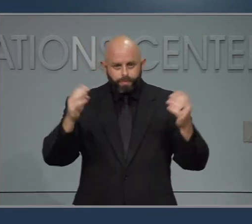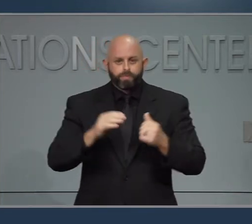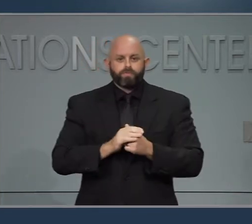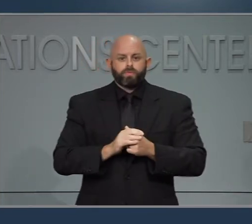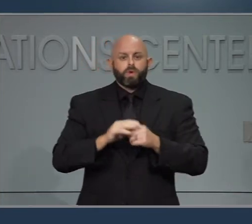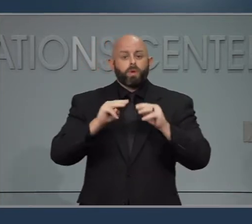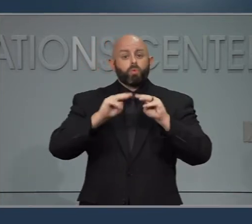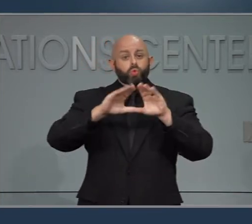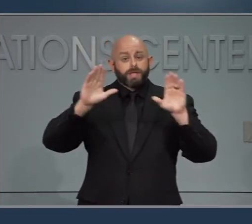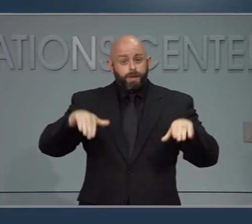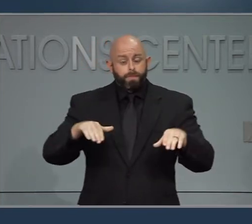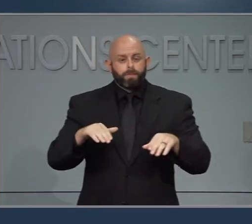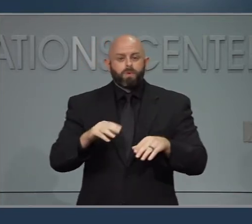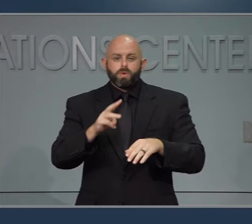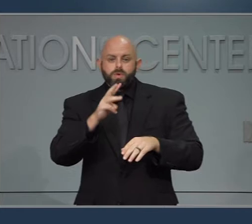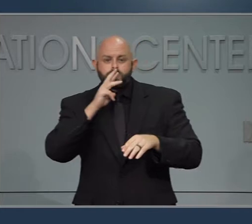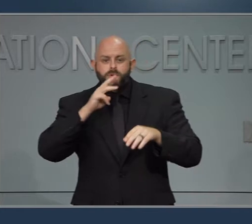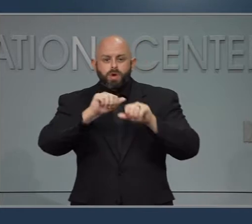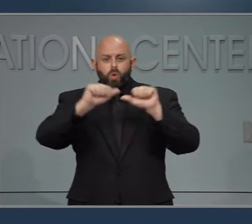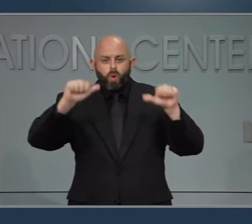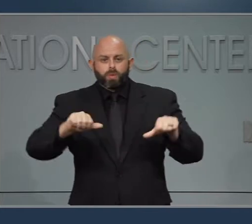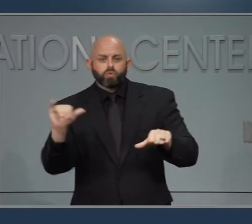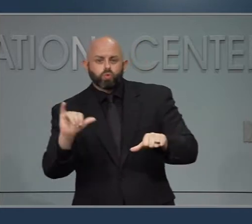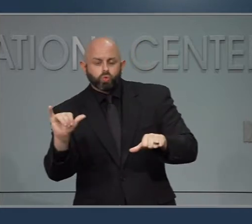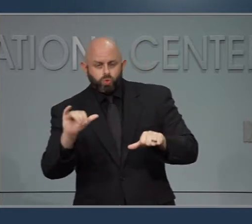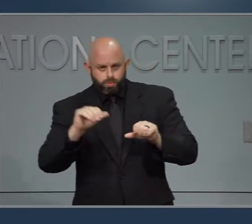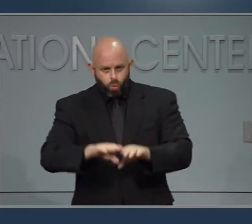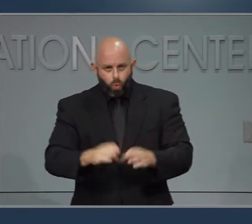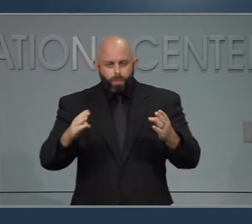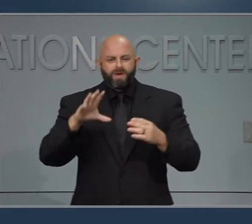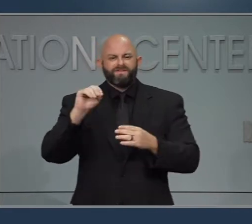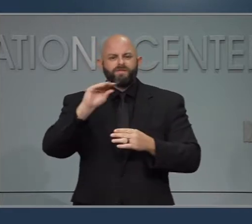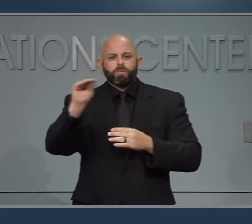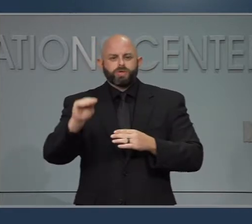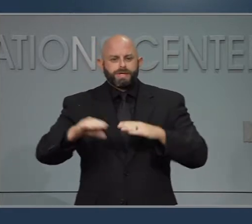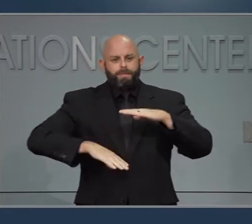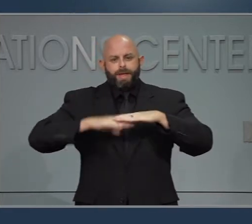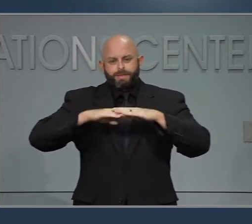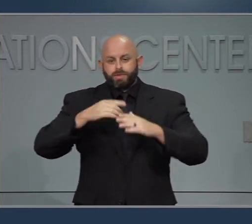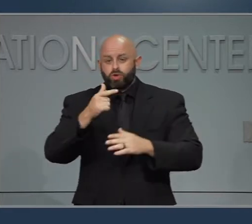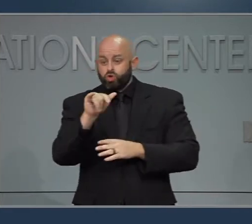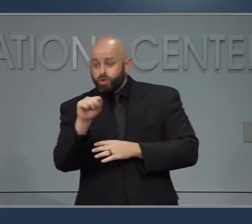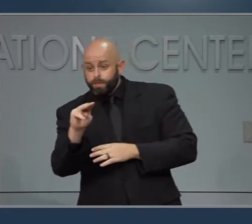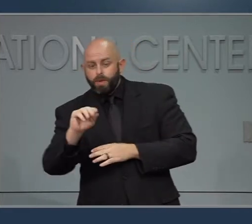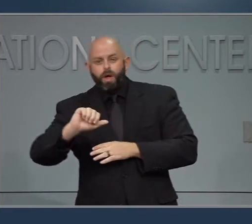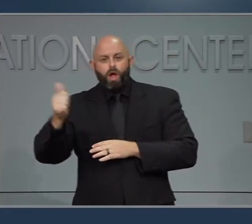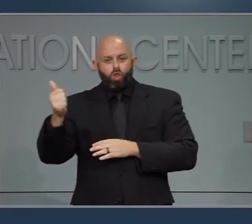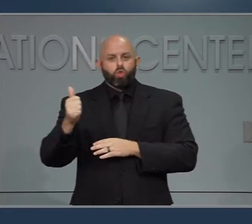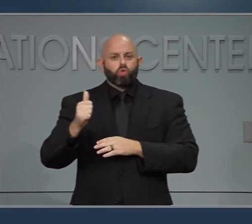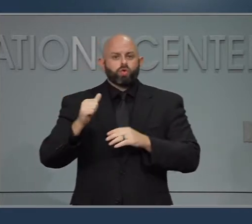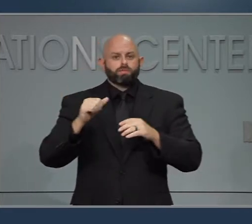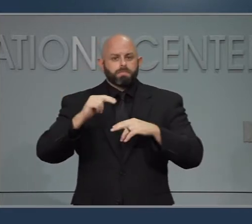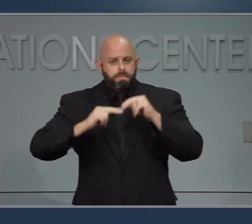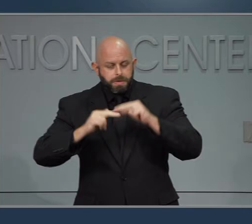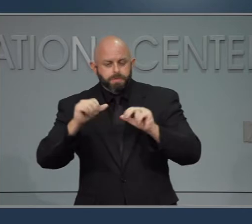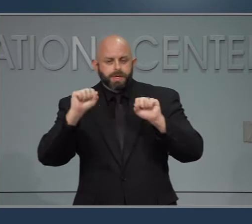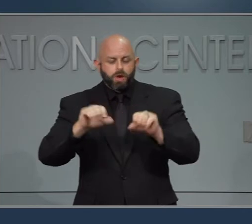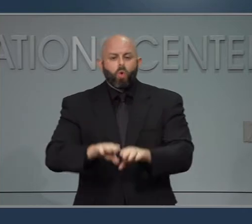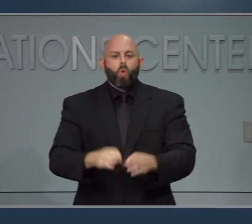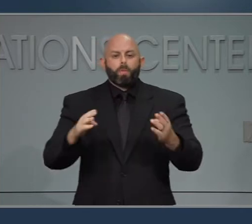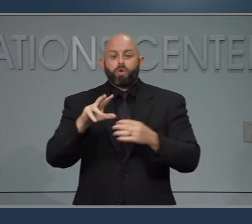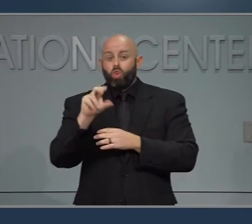abrir al 50% de su capacidad. Los gimnasios y los centros de ejercicios en el interior pueden abrir